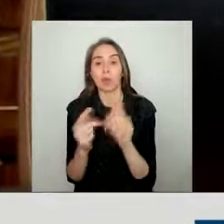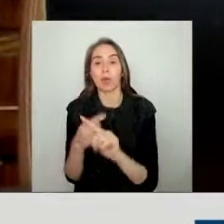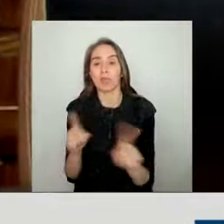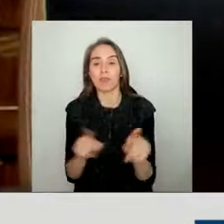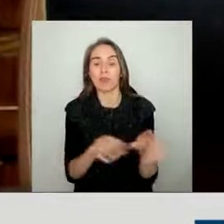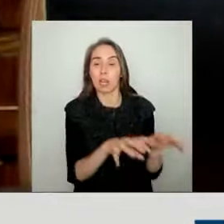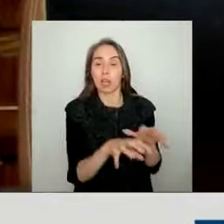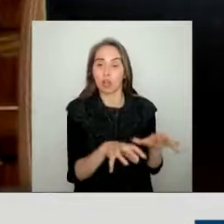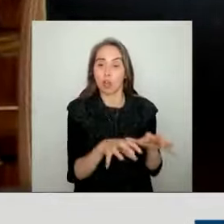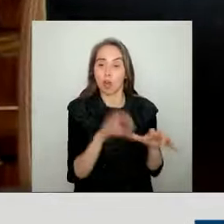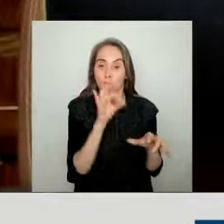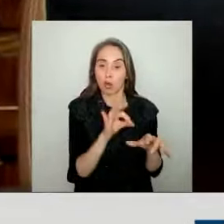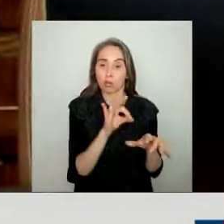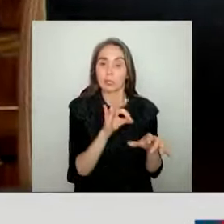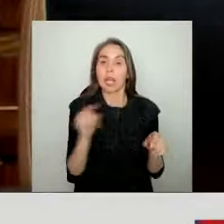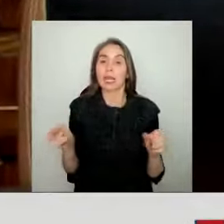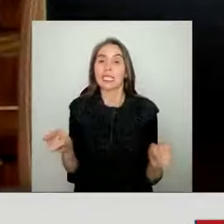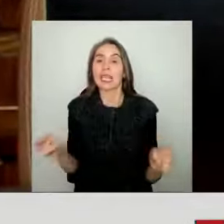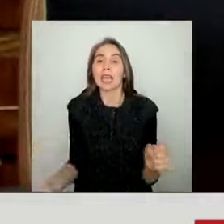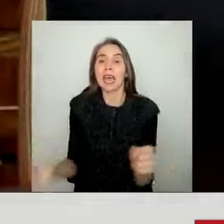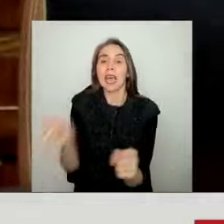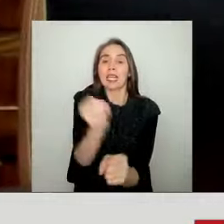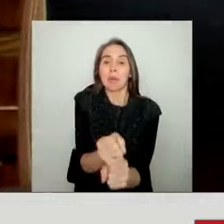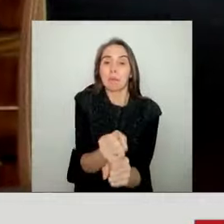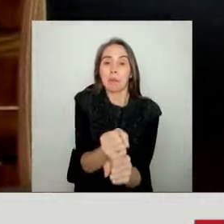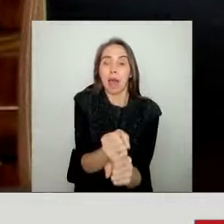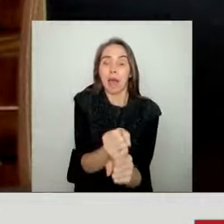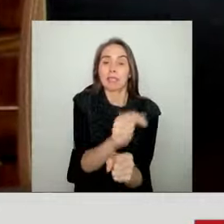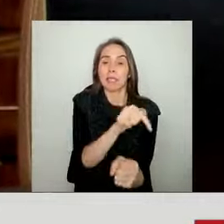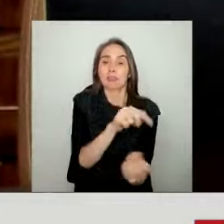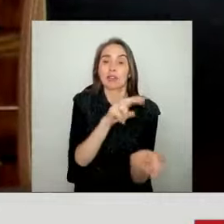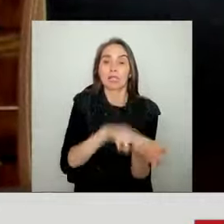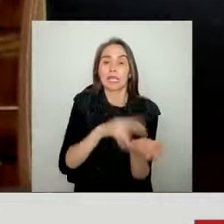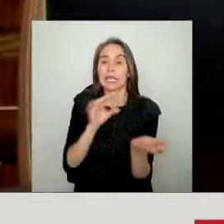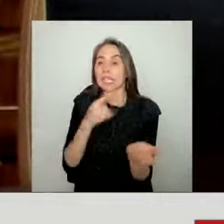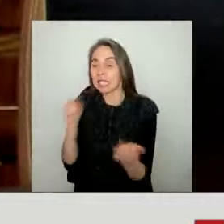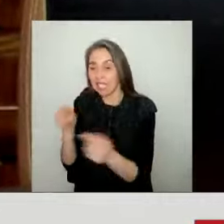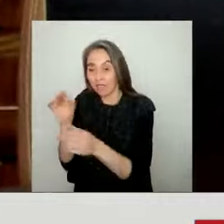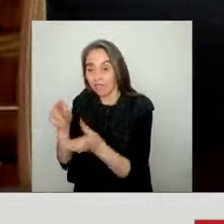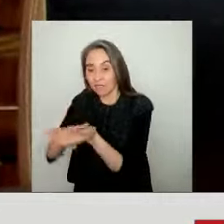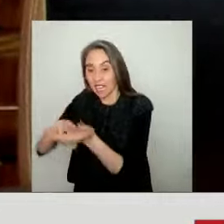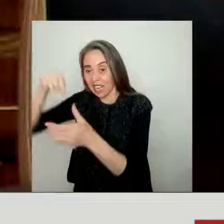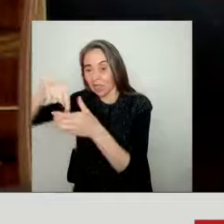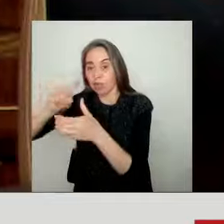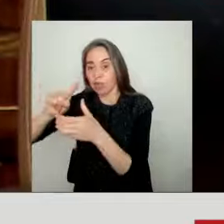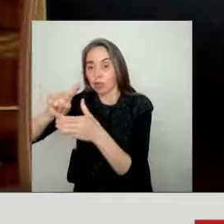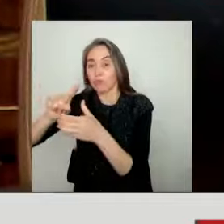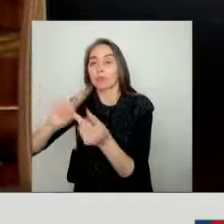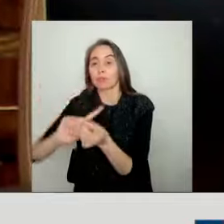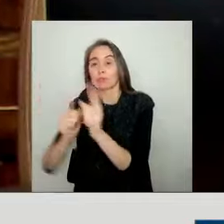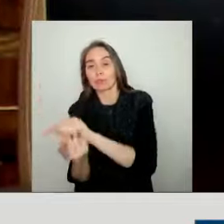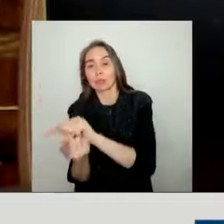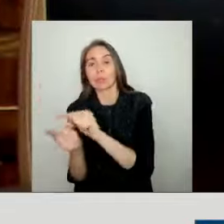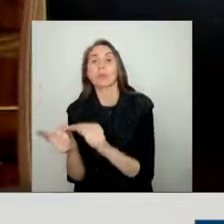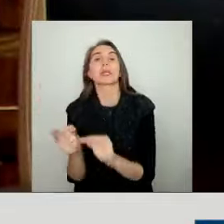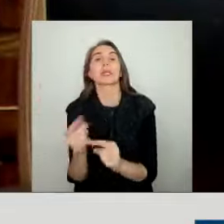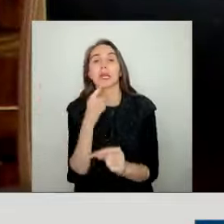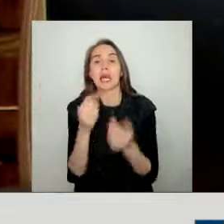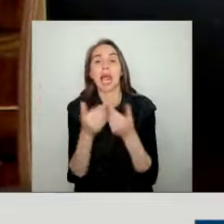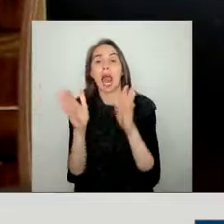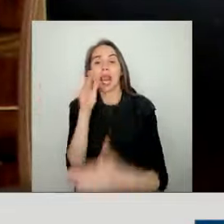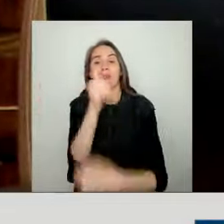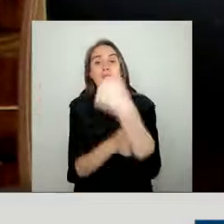que son sustitutos de lo que quieren realmente ser entonces aquí me parece que hay que privilegiar lo que es la libre competencia el